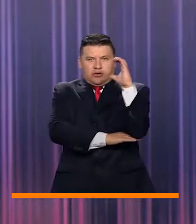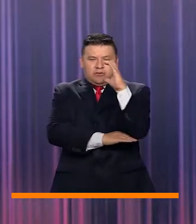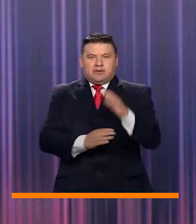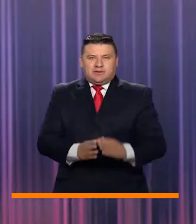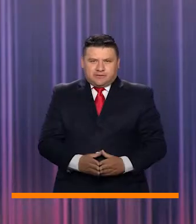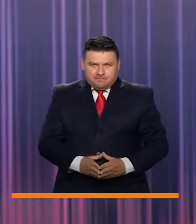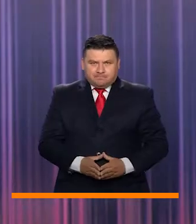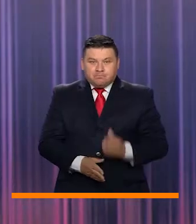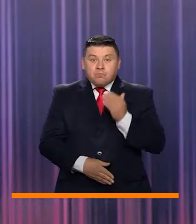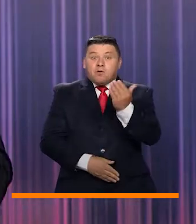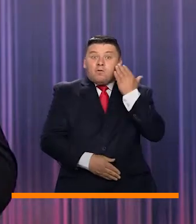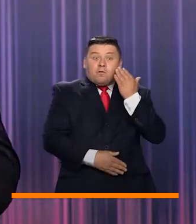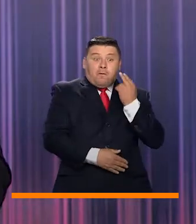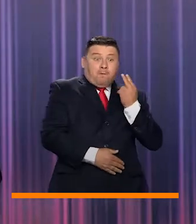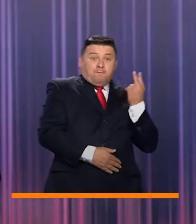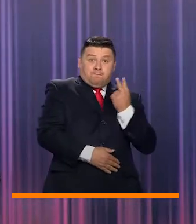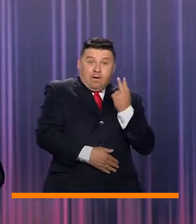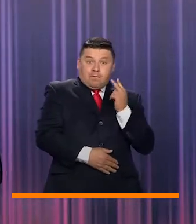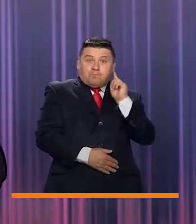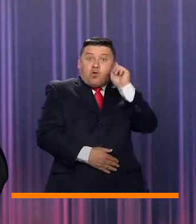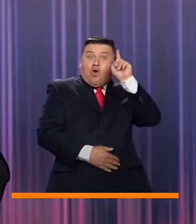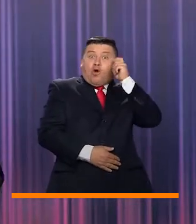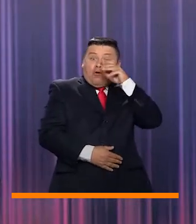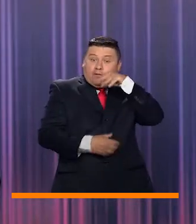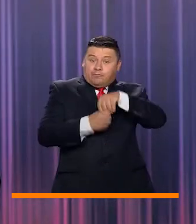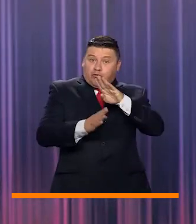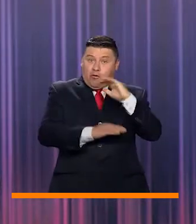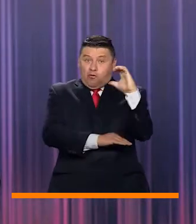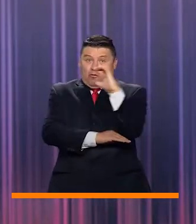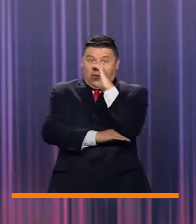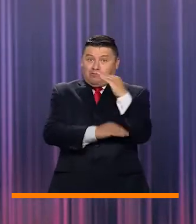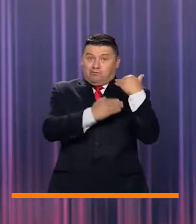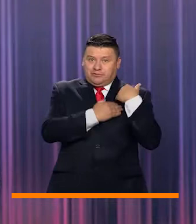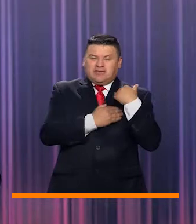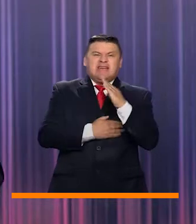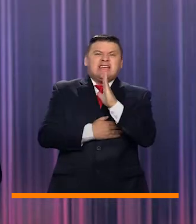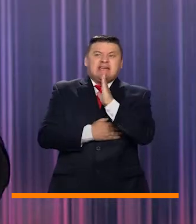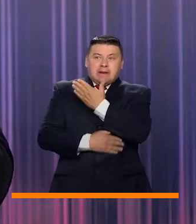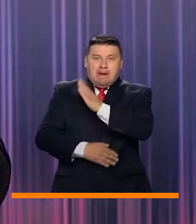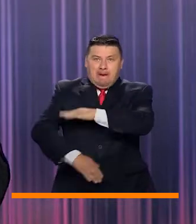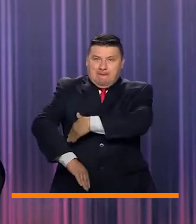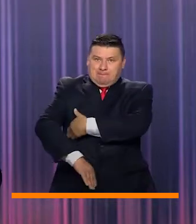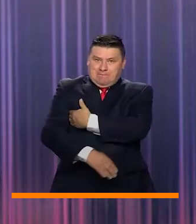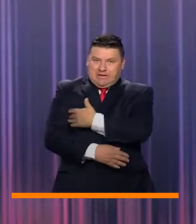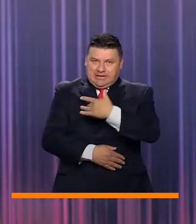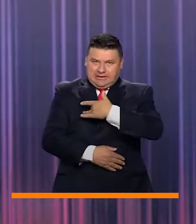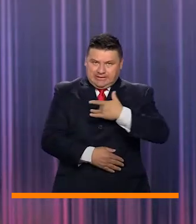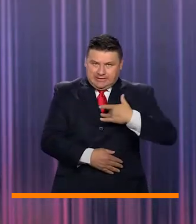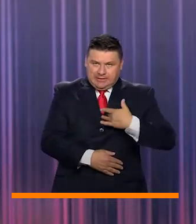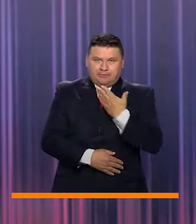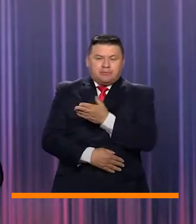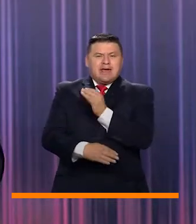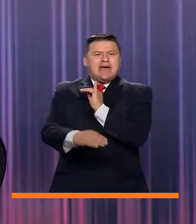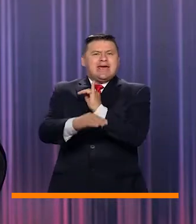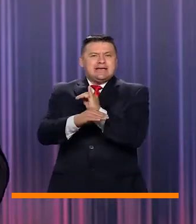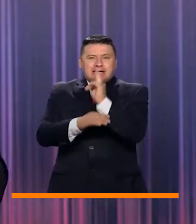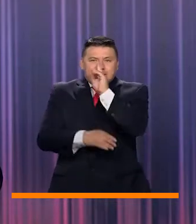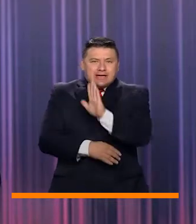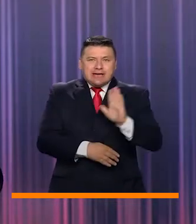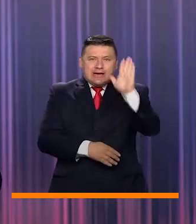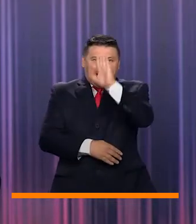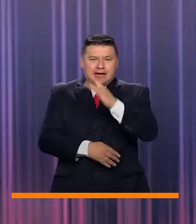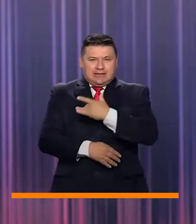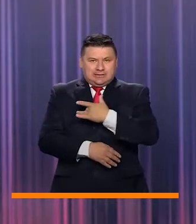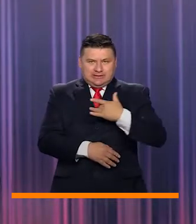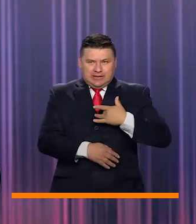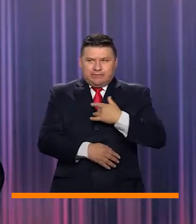Colombianos, el pasado viernes las autoridades sanitarias del país, encabezadas por el Ministerio de Salud y el Instituto